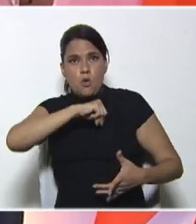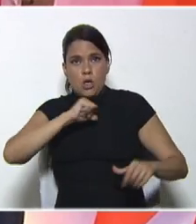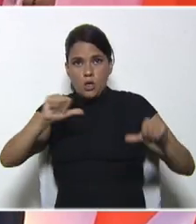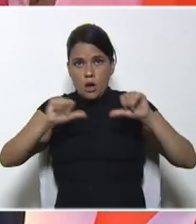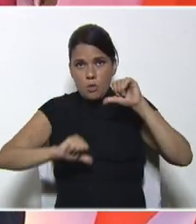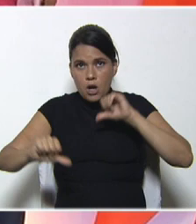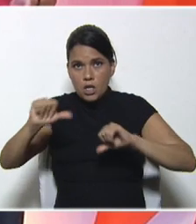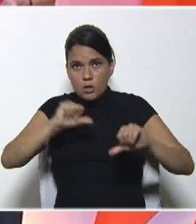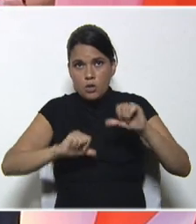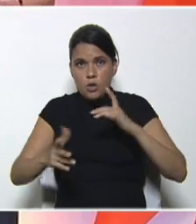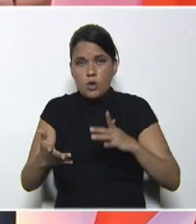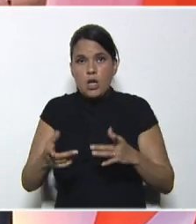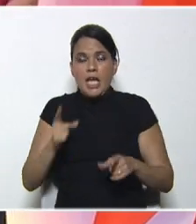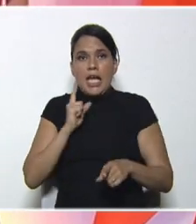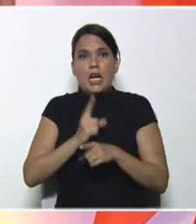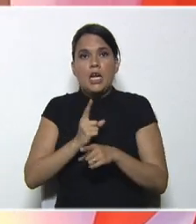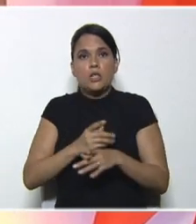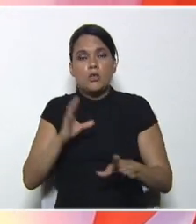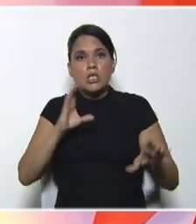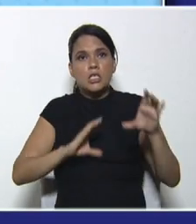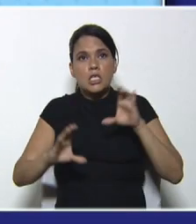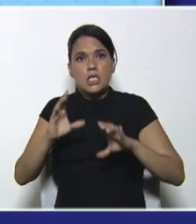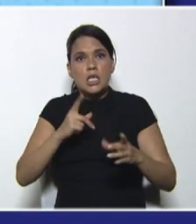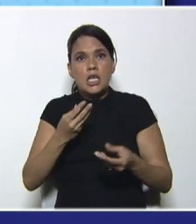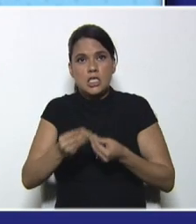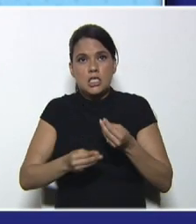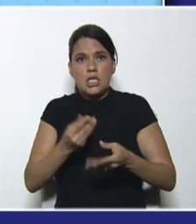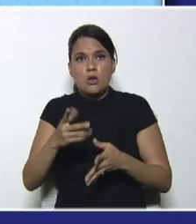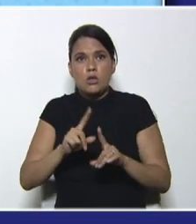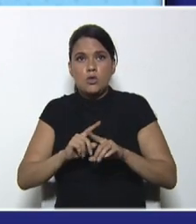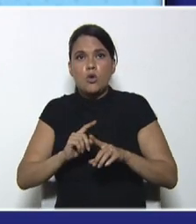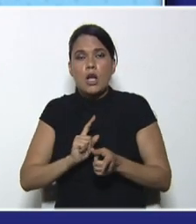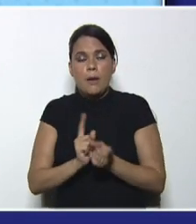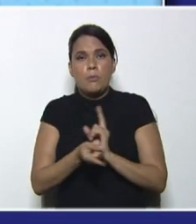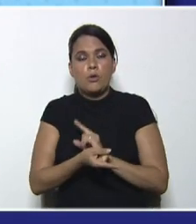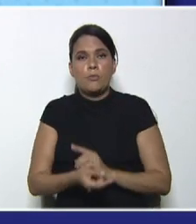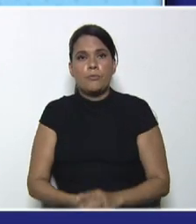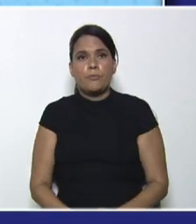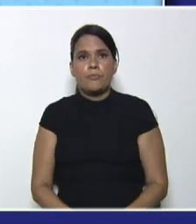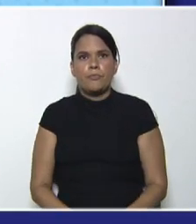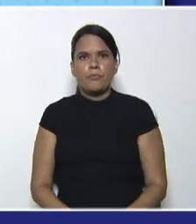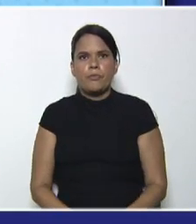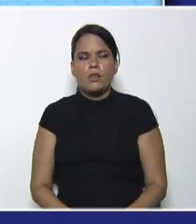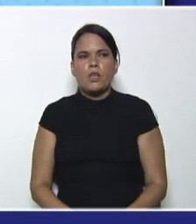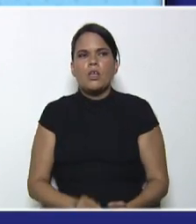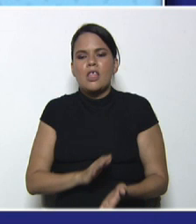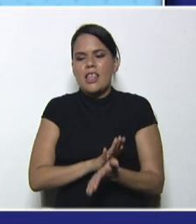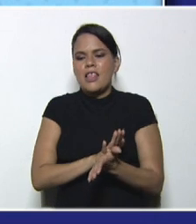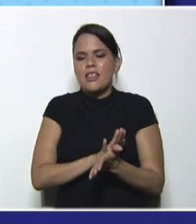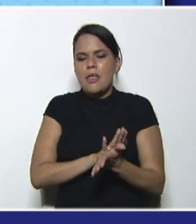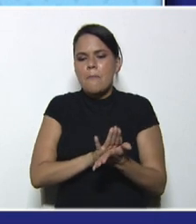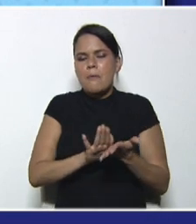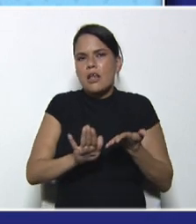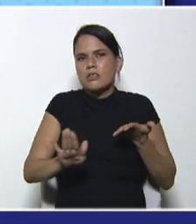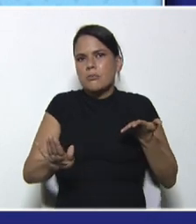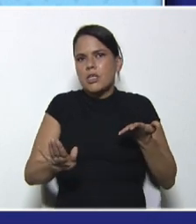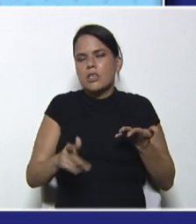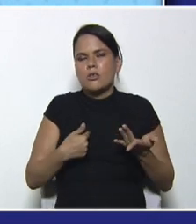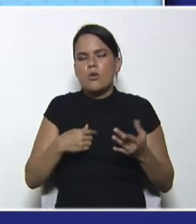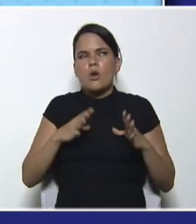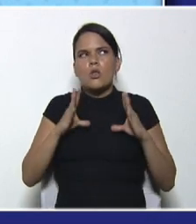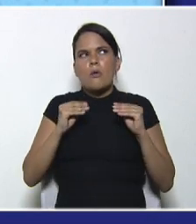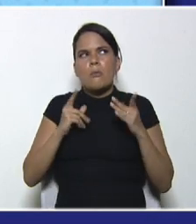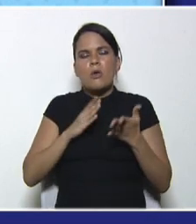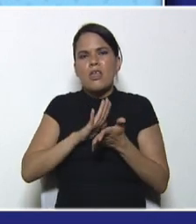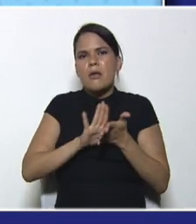en el reto de ciencia muchos estudiantes realizaron este tipo de reacción. Reacción de desplazamiento. Cuando hablamos de una reacción de